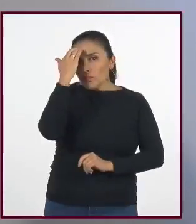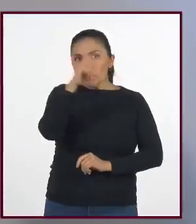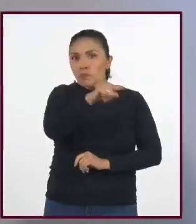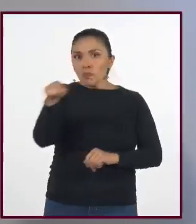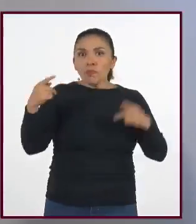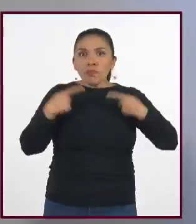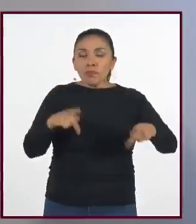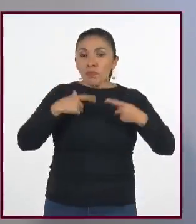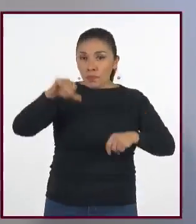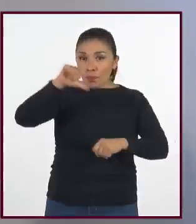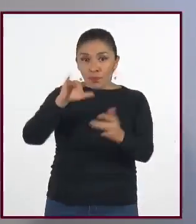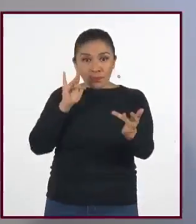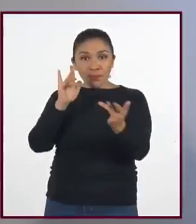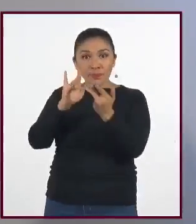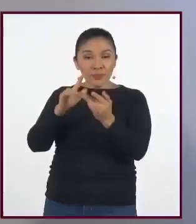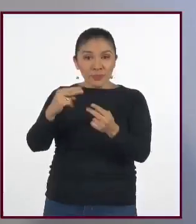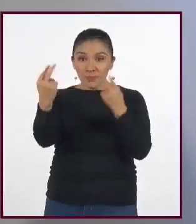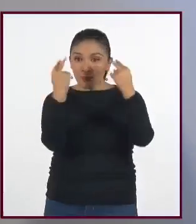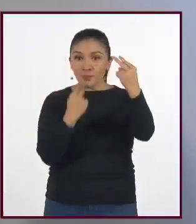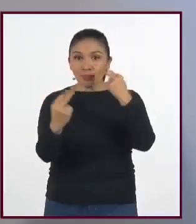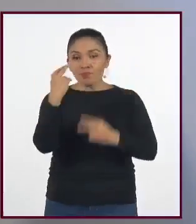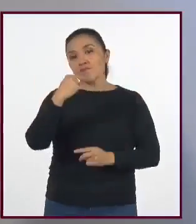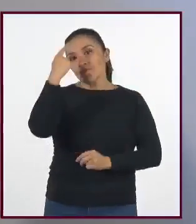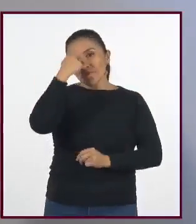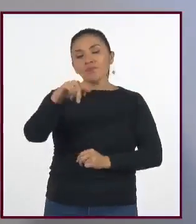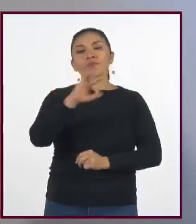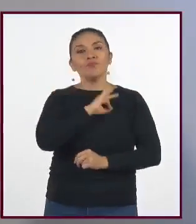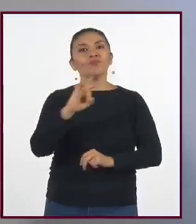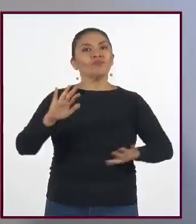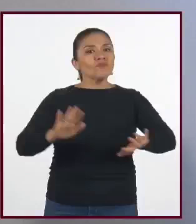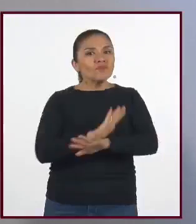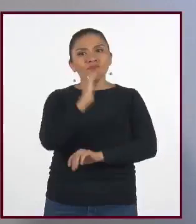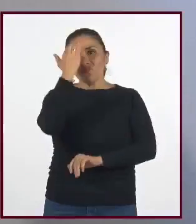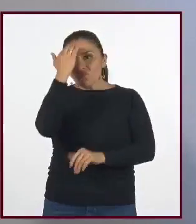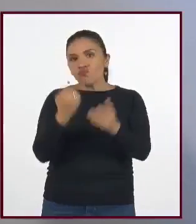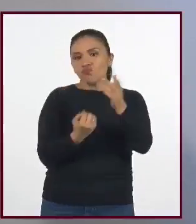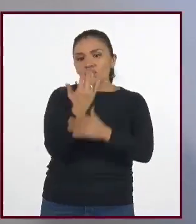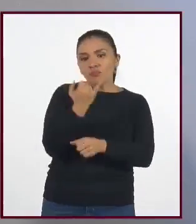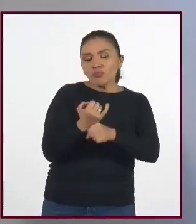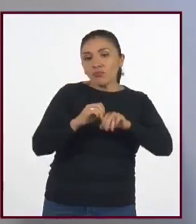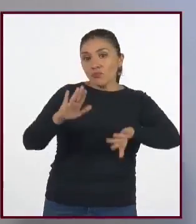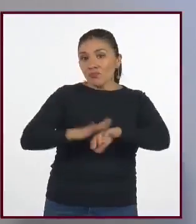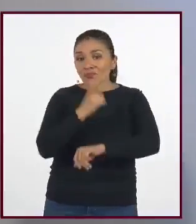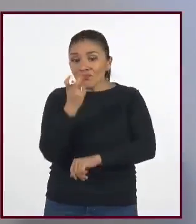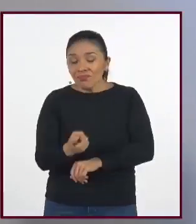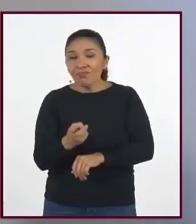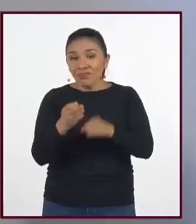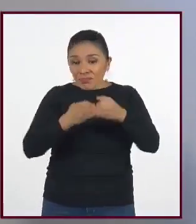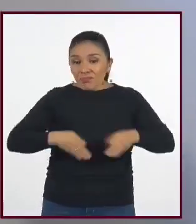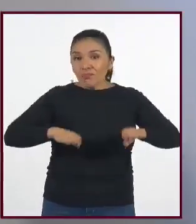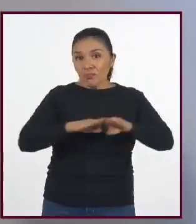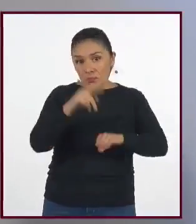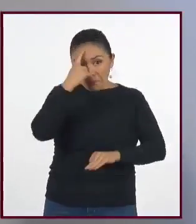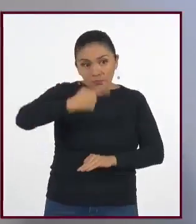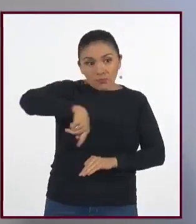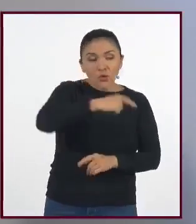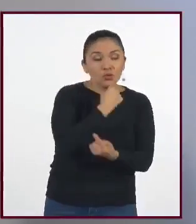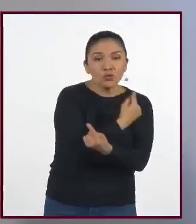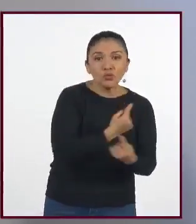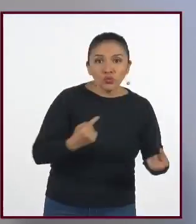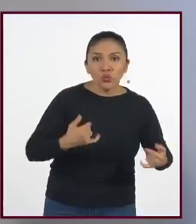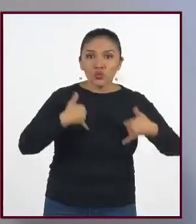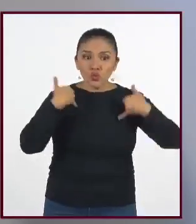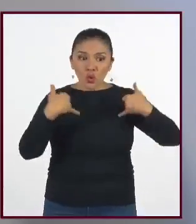personas que se conectan con nosotros para poder estar actualizados, porque el impacto que tienen en nuestros niños